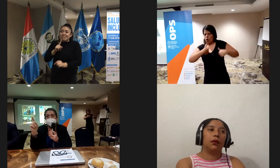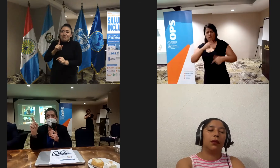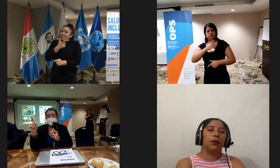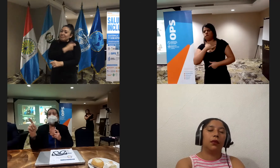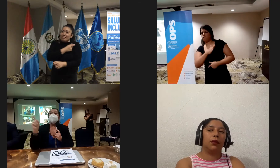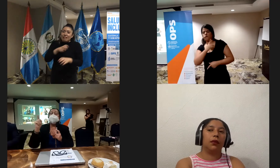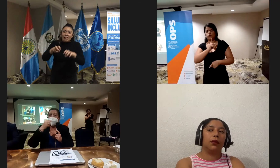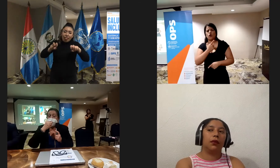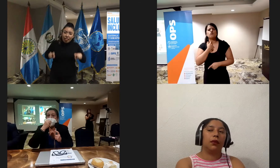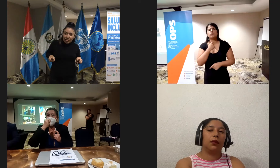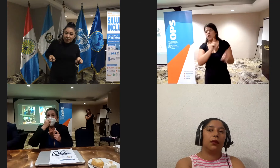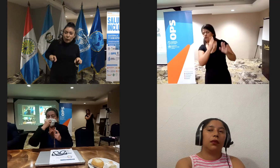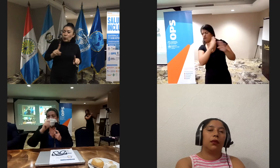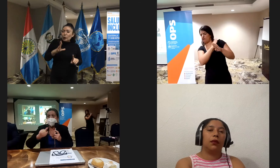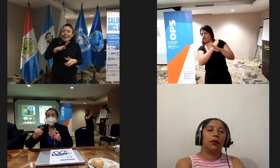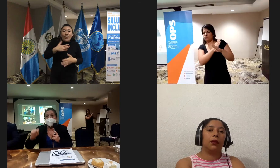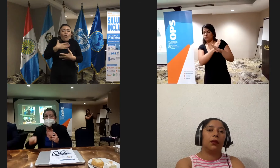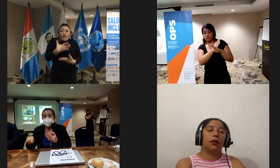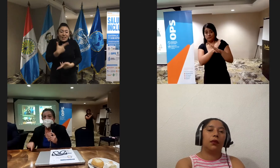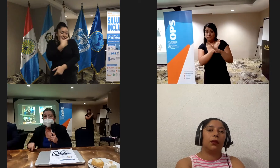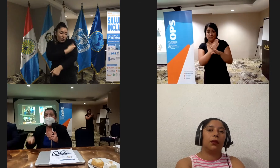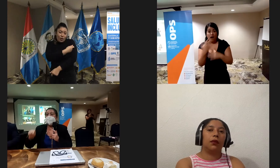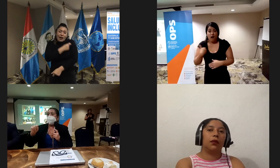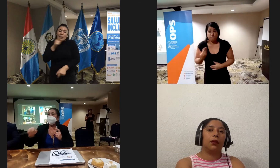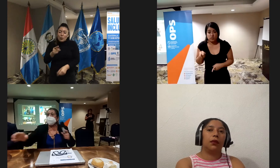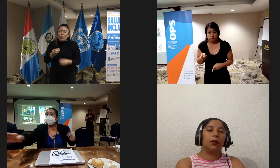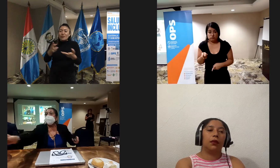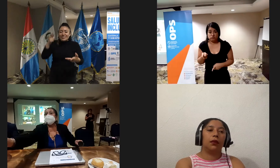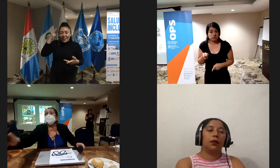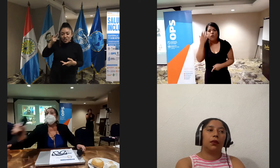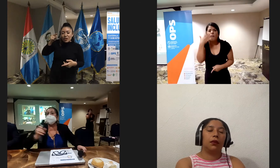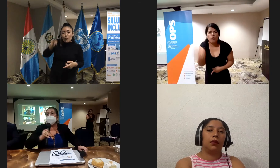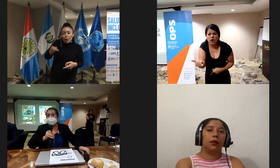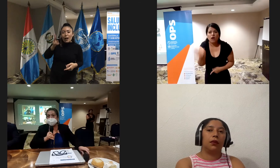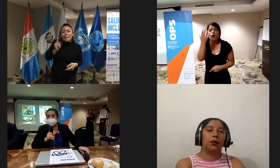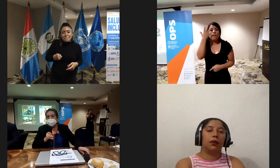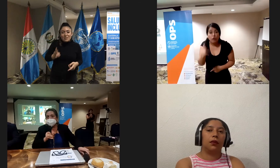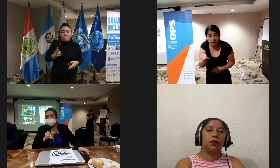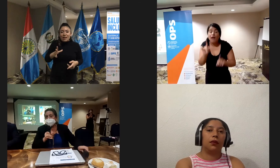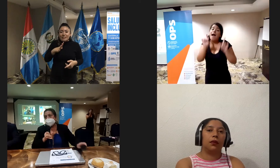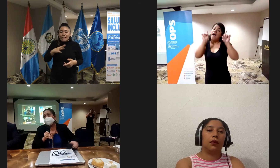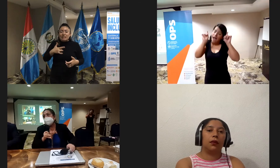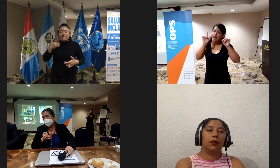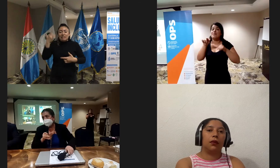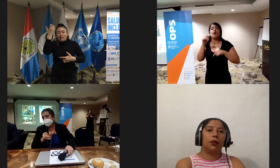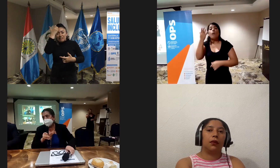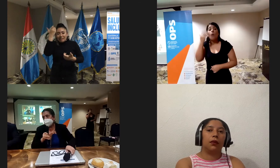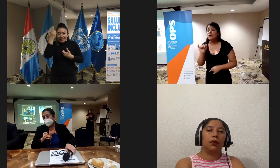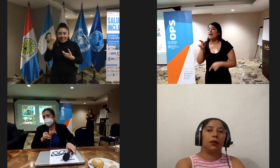vacuna y muchas veces la razón es por las mismas reacciones que se